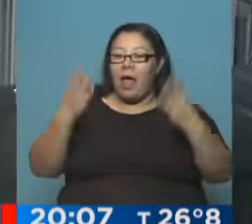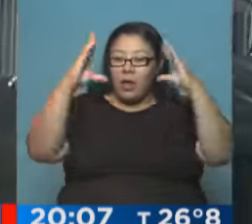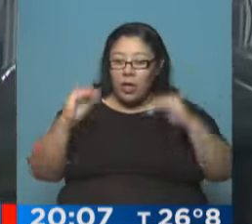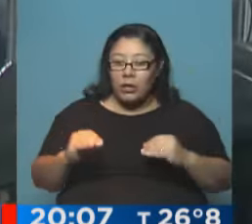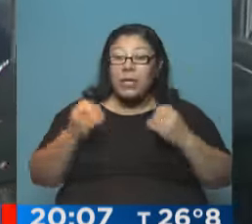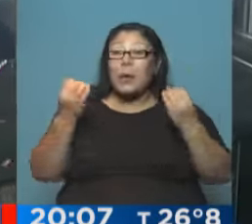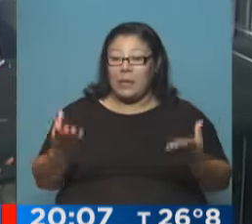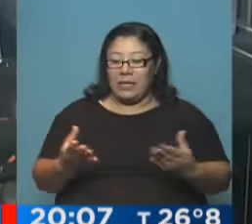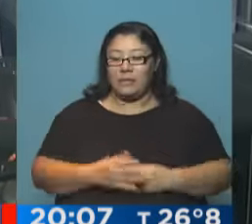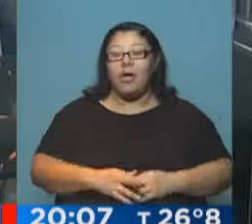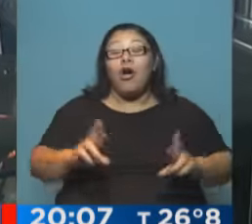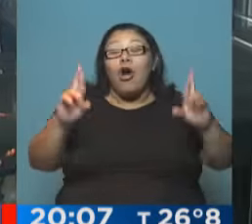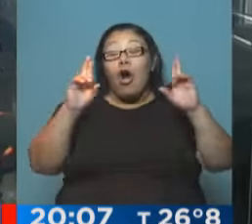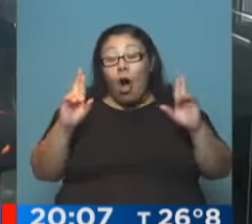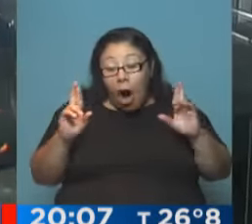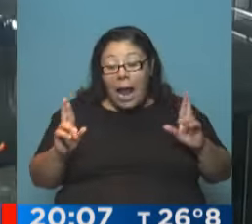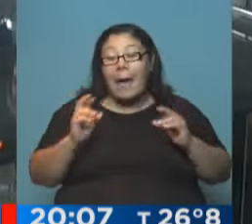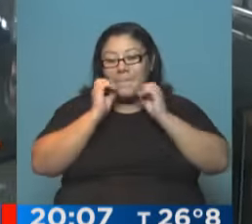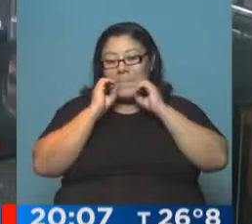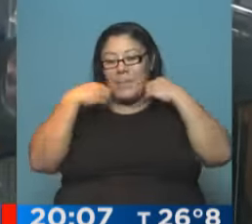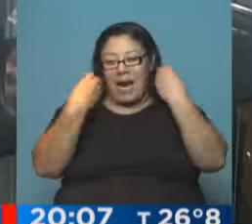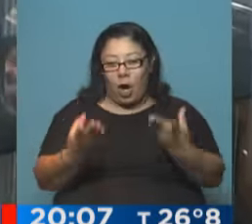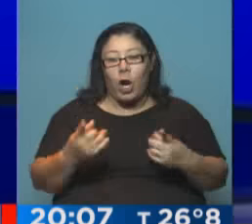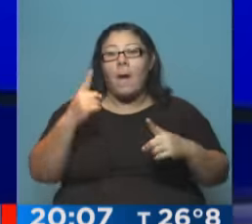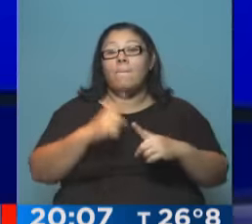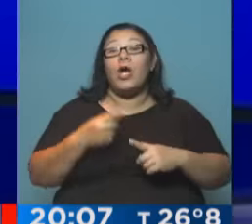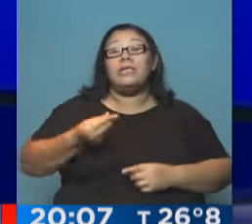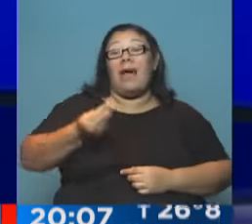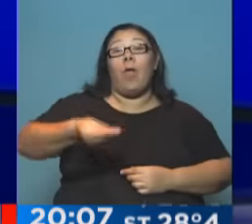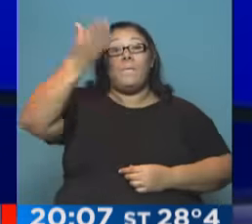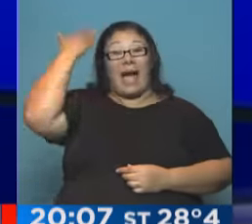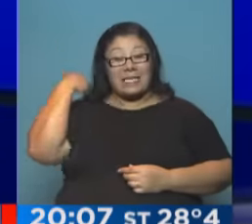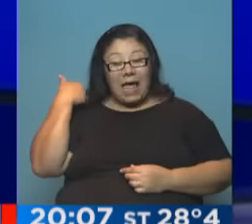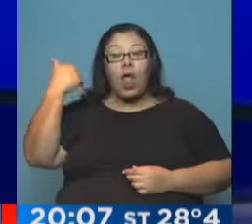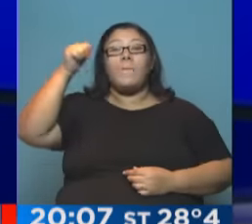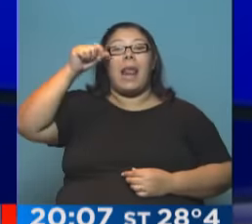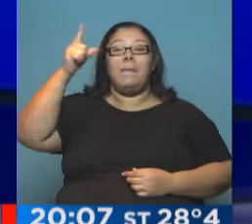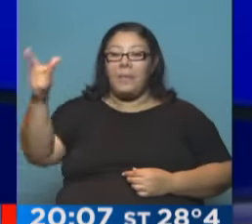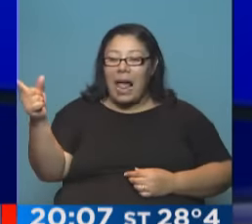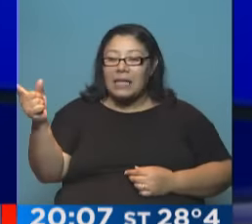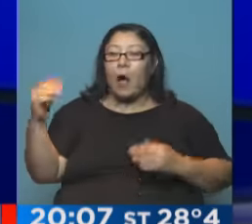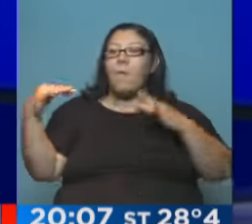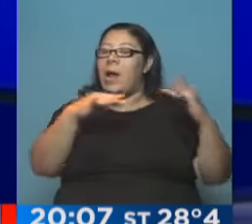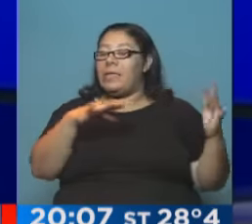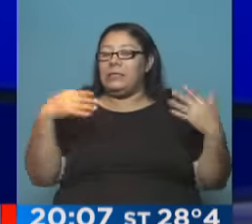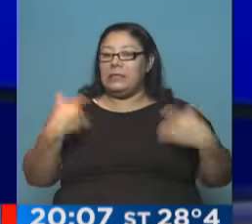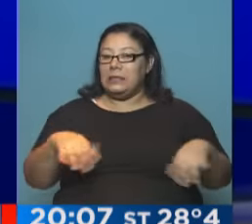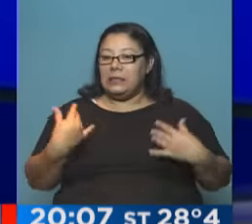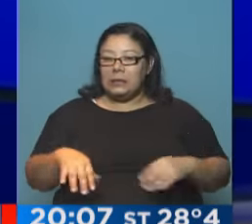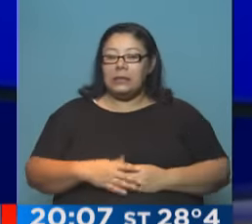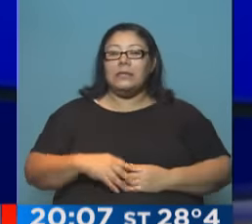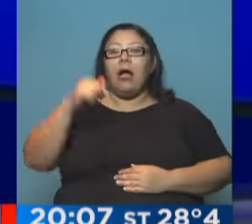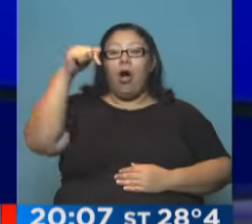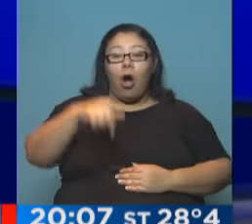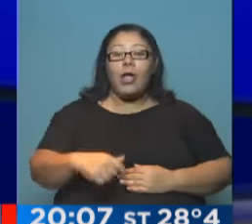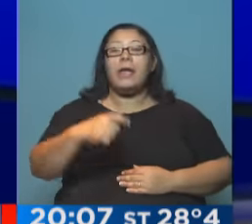que sea un poquito mejor el aire que se respire de lo que ha pasado el sábado anterior en Mar del Plata. La revancha en Mendoza, 22-10, arrancará